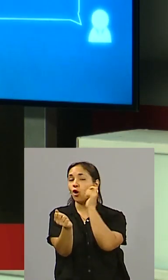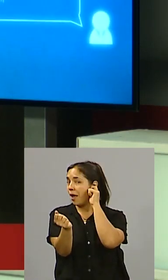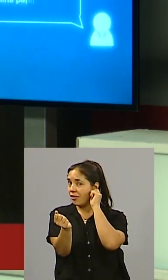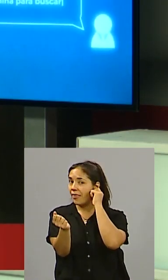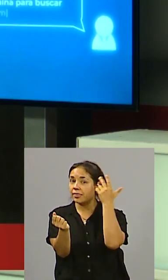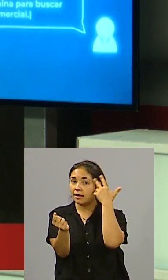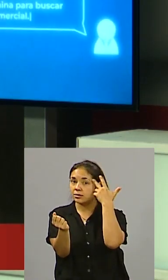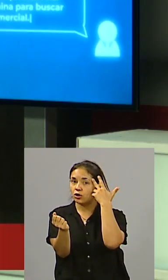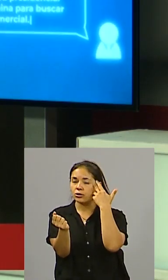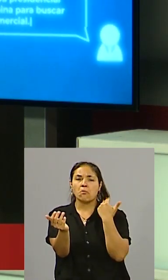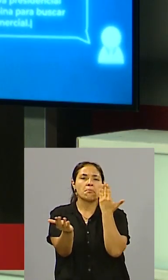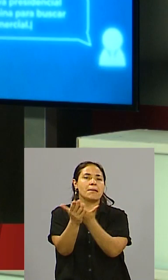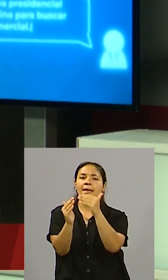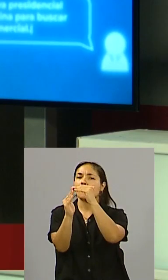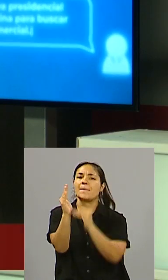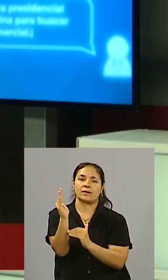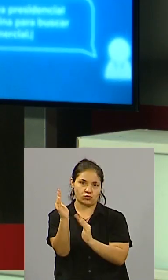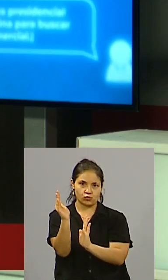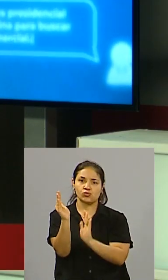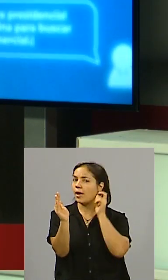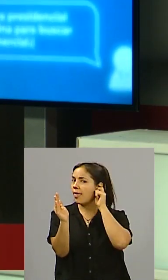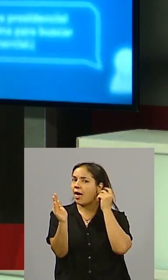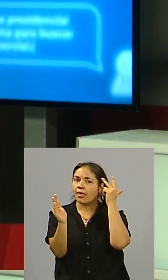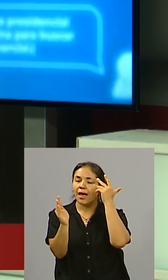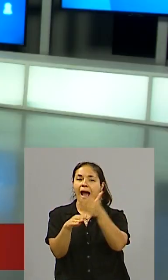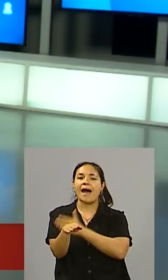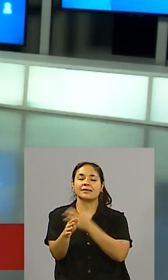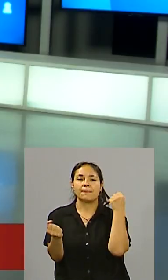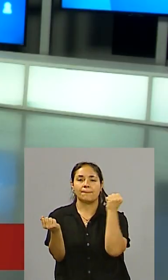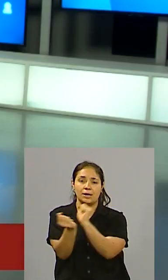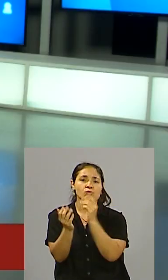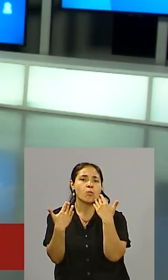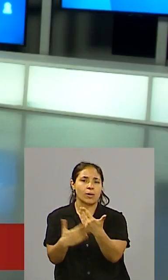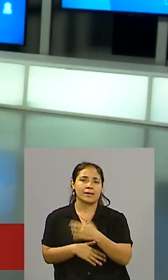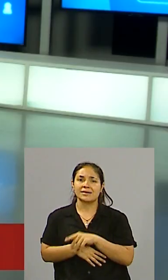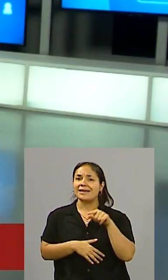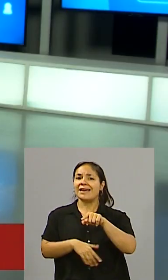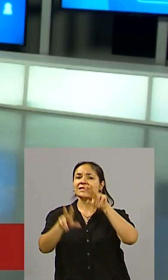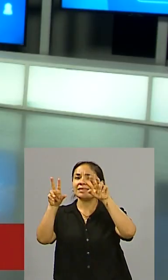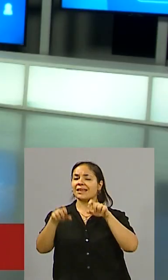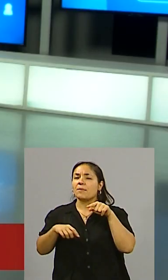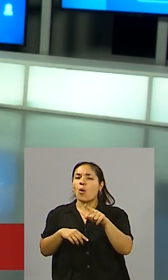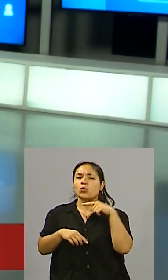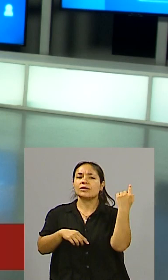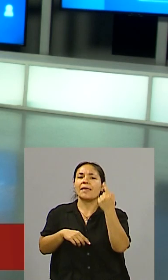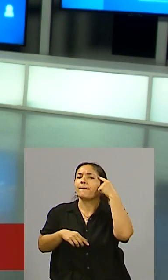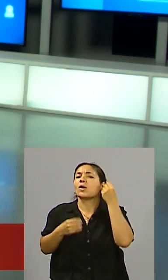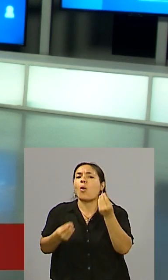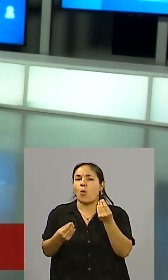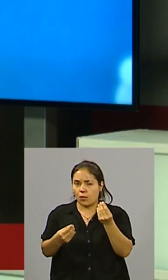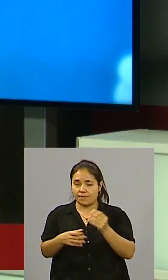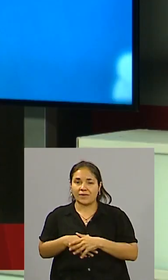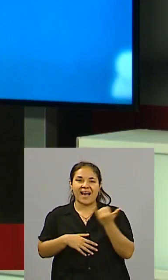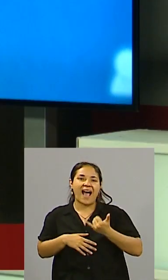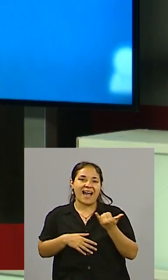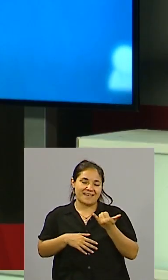tiene que tener la justicia, que incluso se hablan a nivel nacional. ¿Cómo vienen pensando ustedes esto? Porque también hay una realidad que muchos